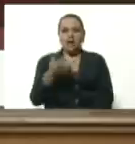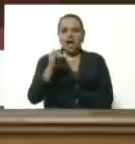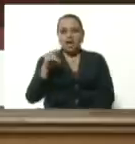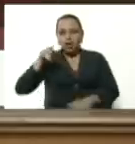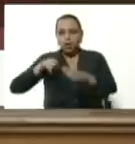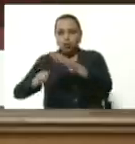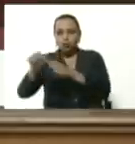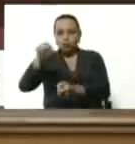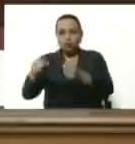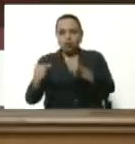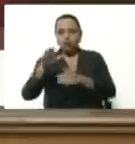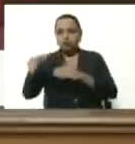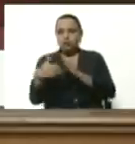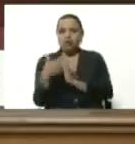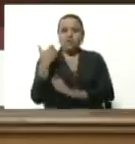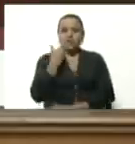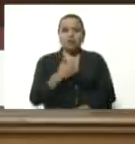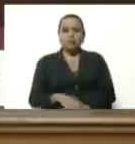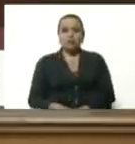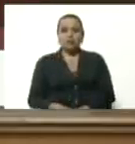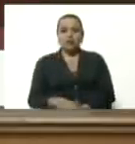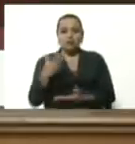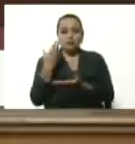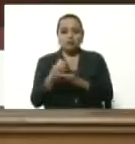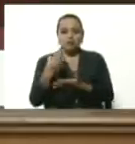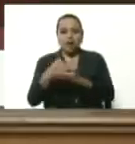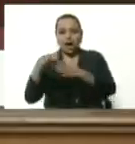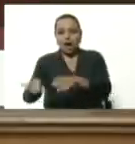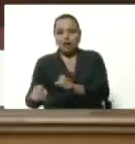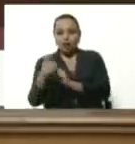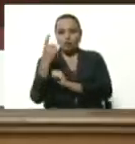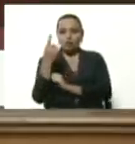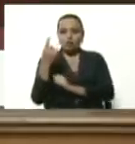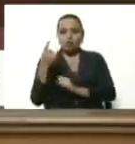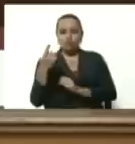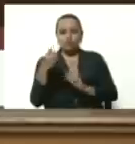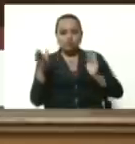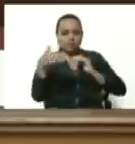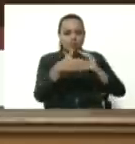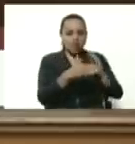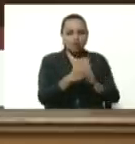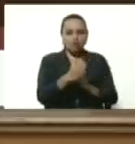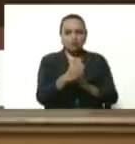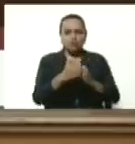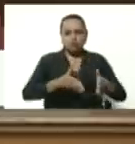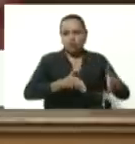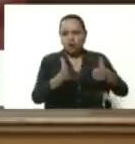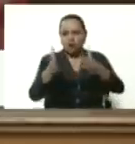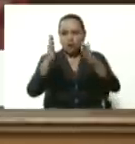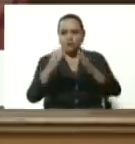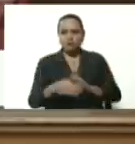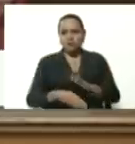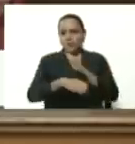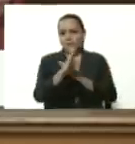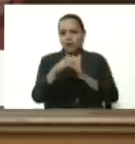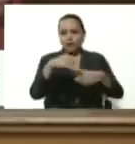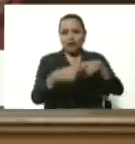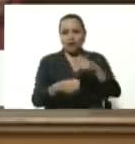enfermos. En Monagas agarraron uno, que venían también, se vinieron por las trochas, ¿no?, en unos carros, y van para su